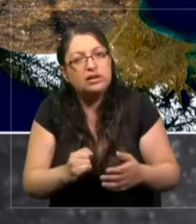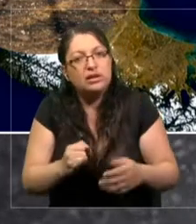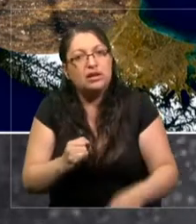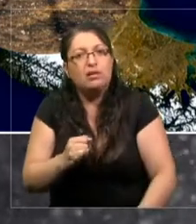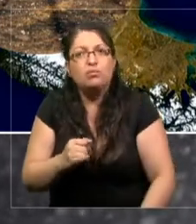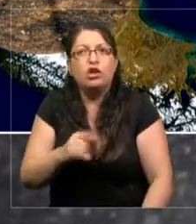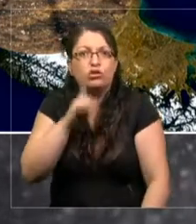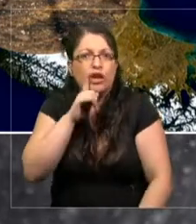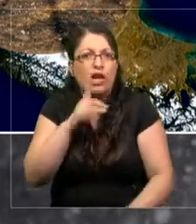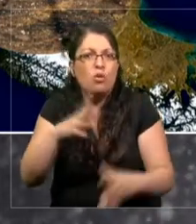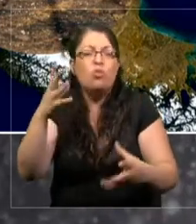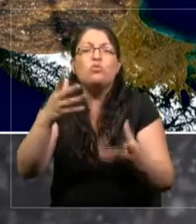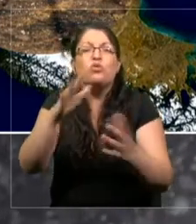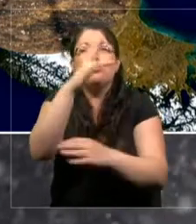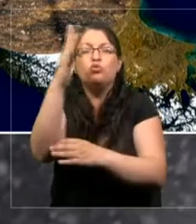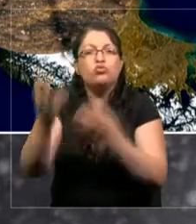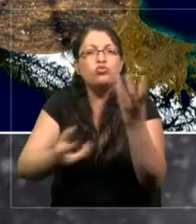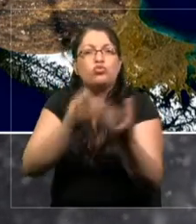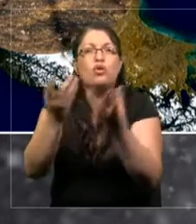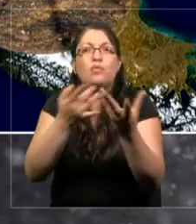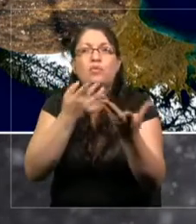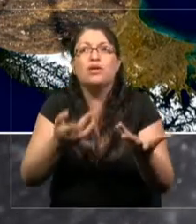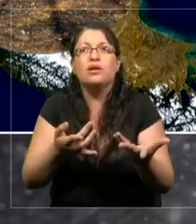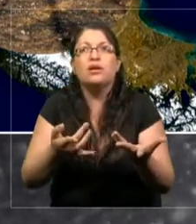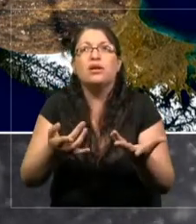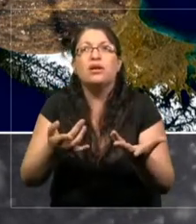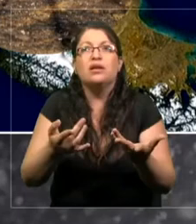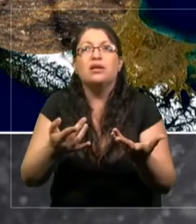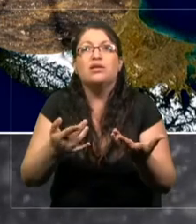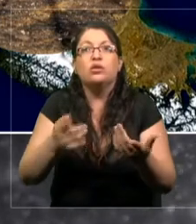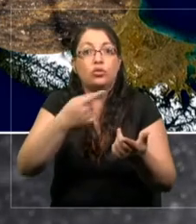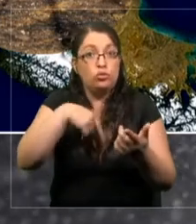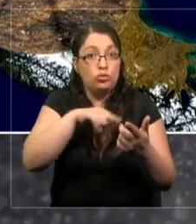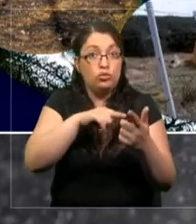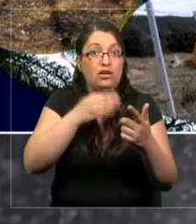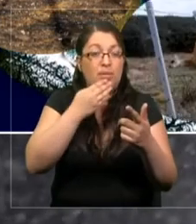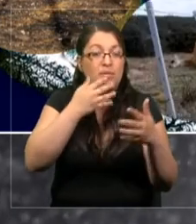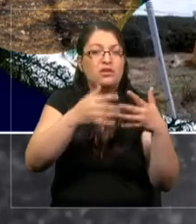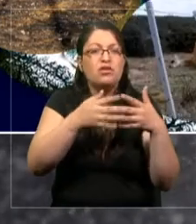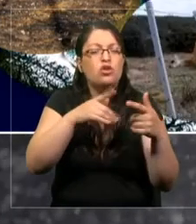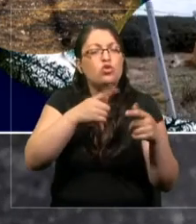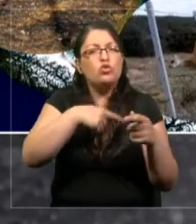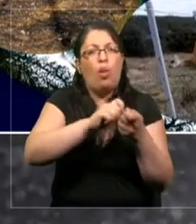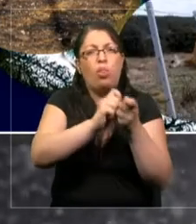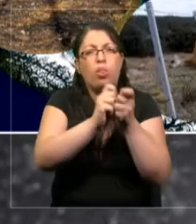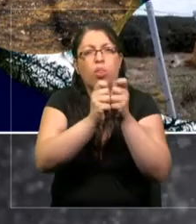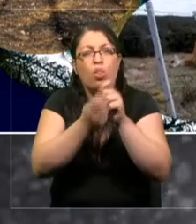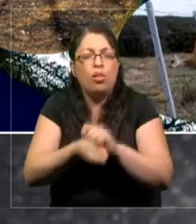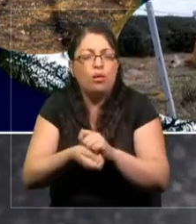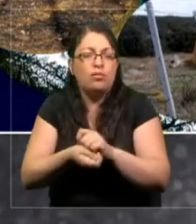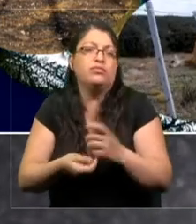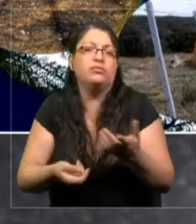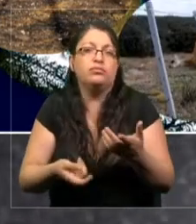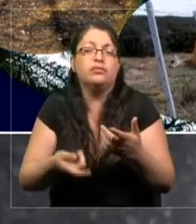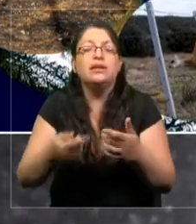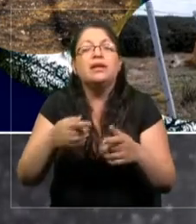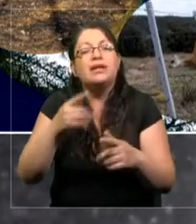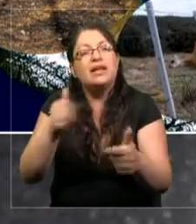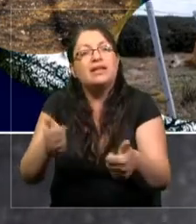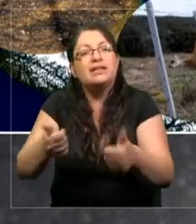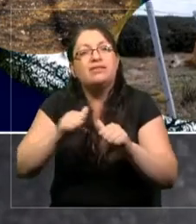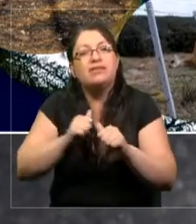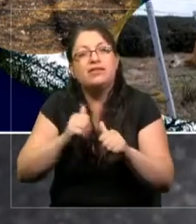aquellos productos de la degradación que hemos tenido de nuestra propia biodiversidad en los ecosistemas australes el desafío de